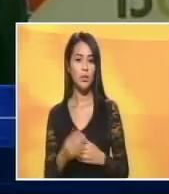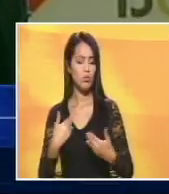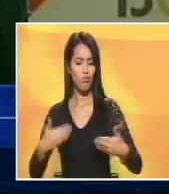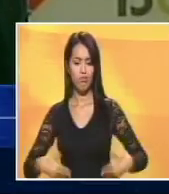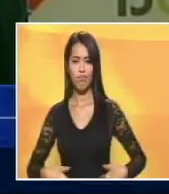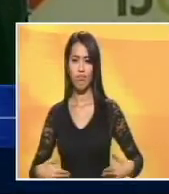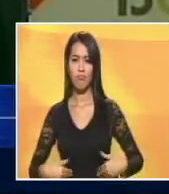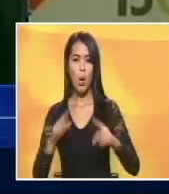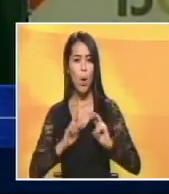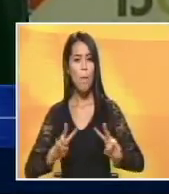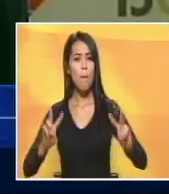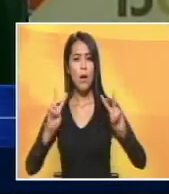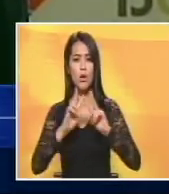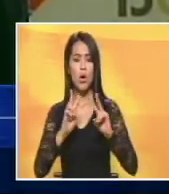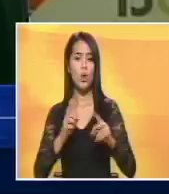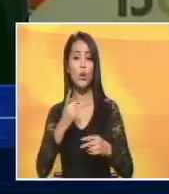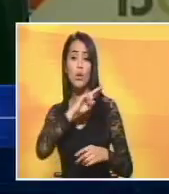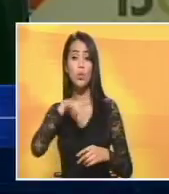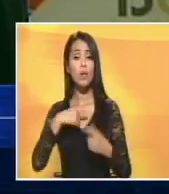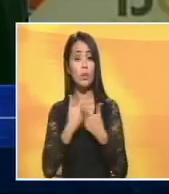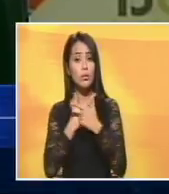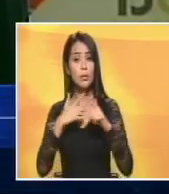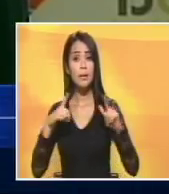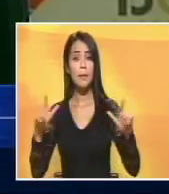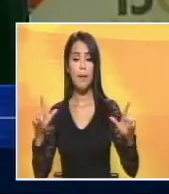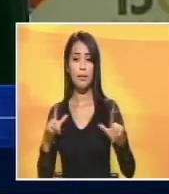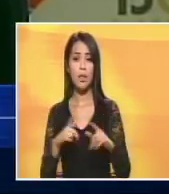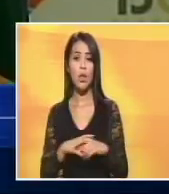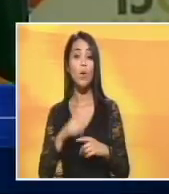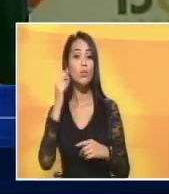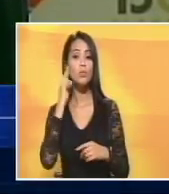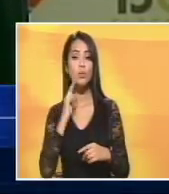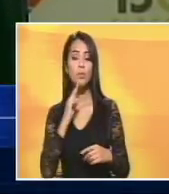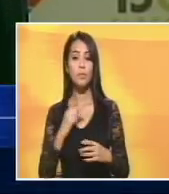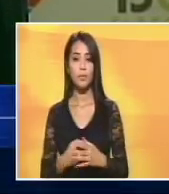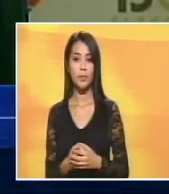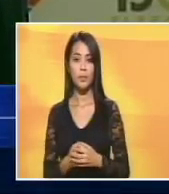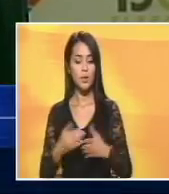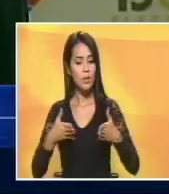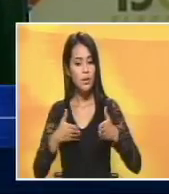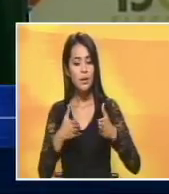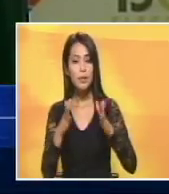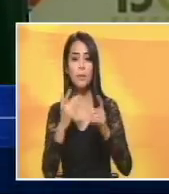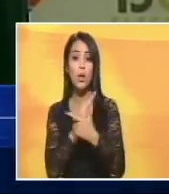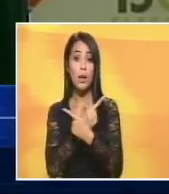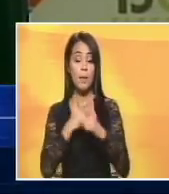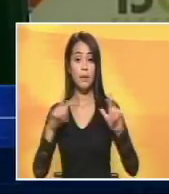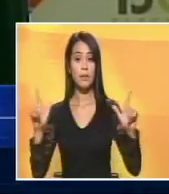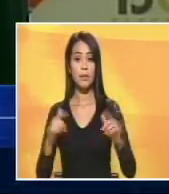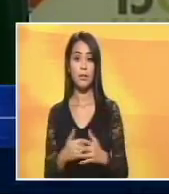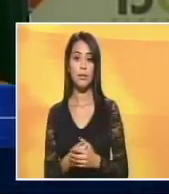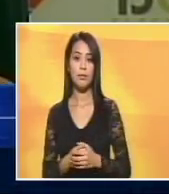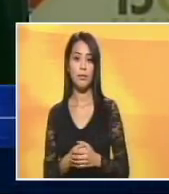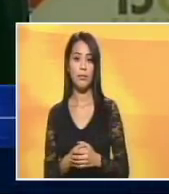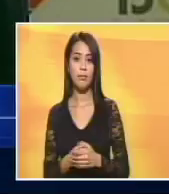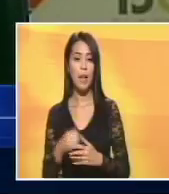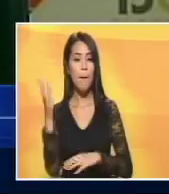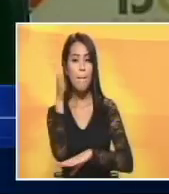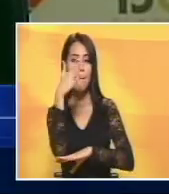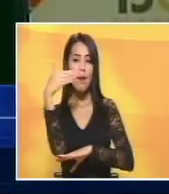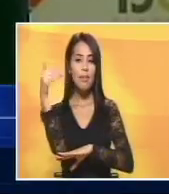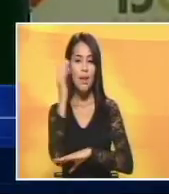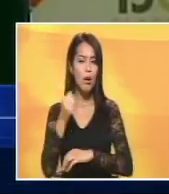legaron nuestros libertadores, nuestro padre libertador Simón Bolívar. Seguimos la ruta de nuestros libertadores, seguimos las banderas